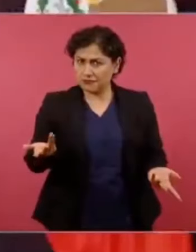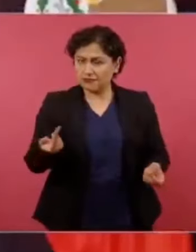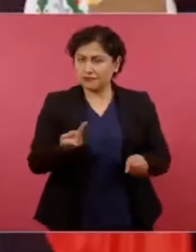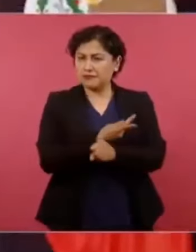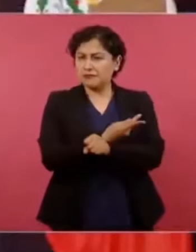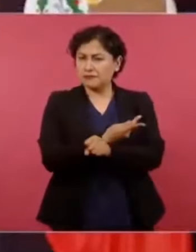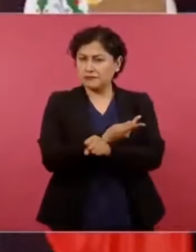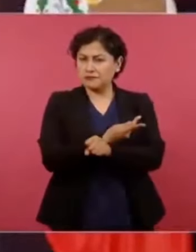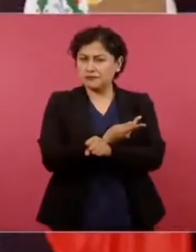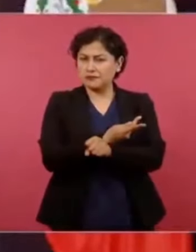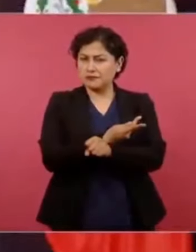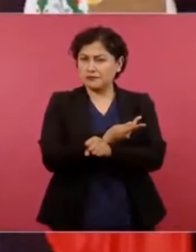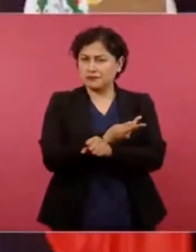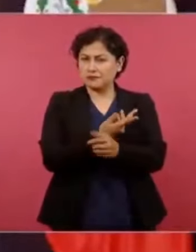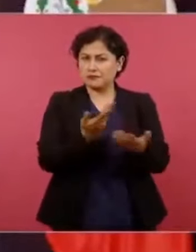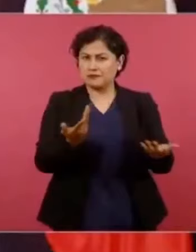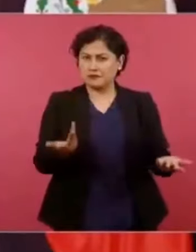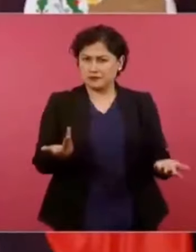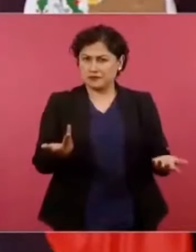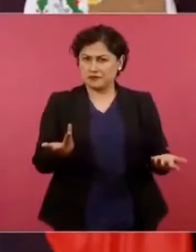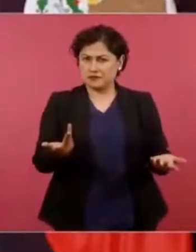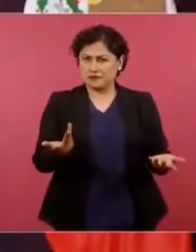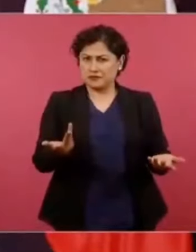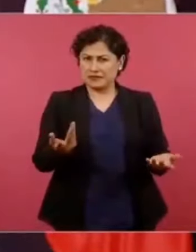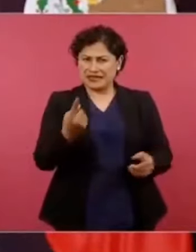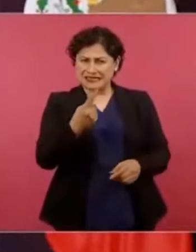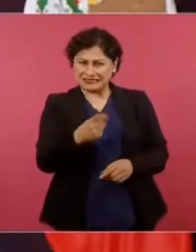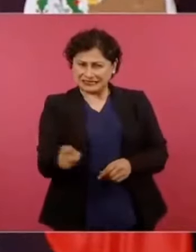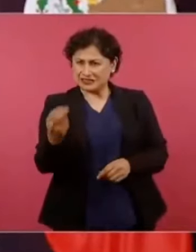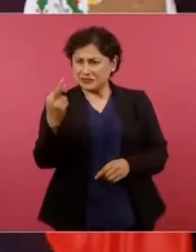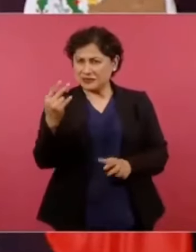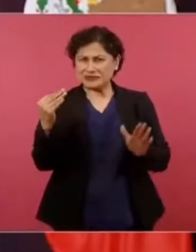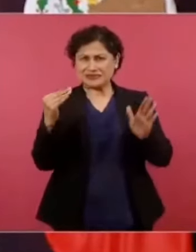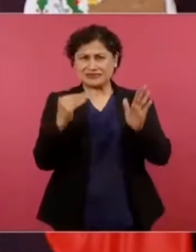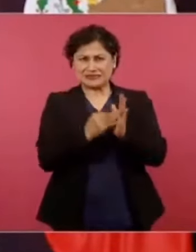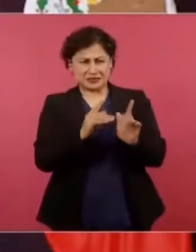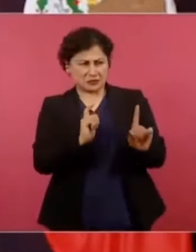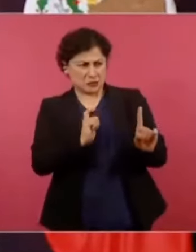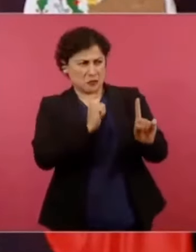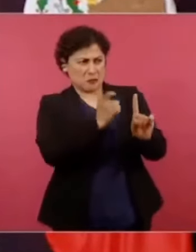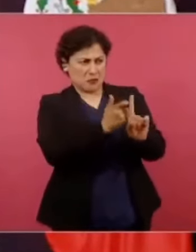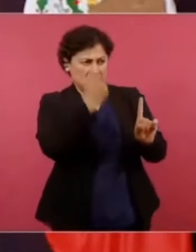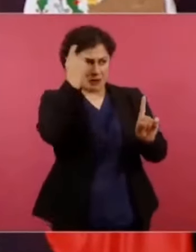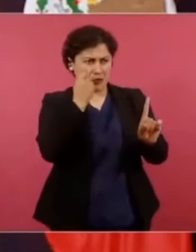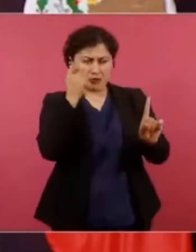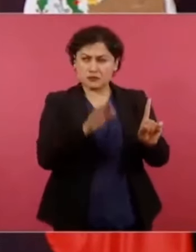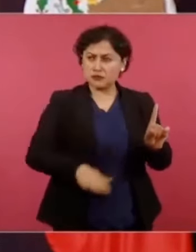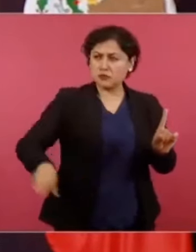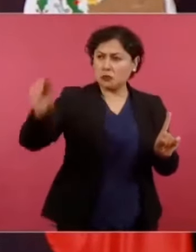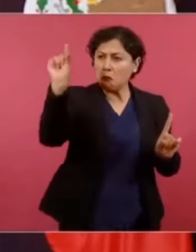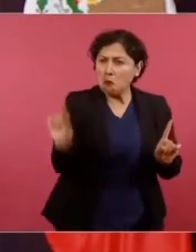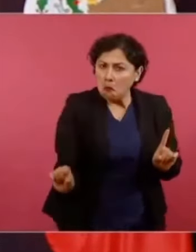sociedad profundamente desigual con una desigualdad monstruosa